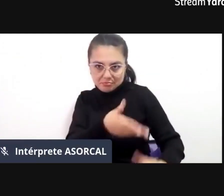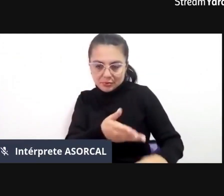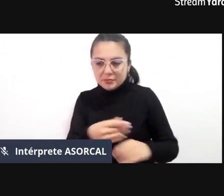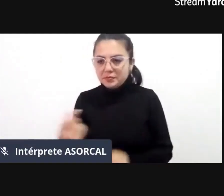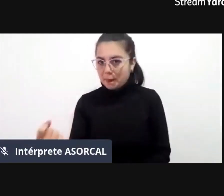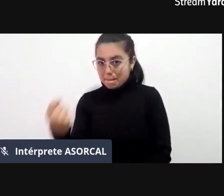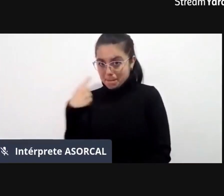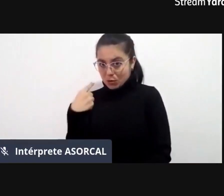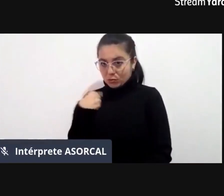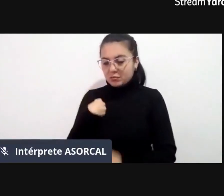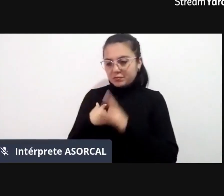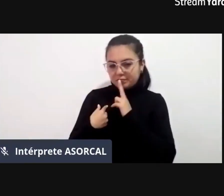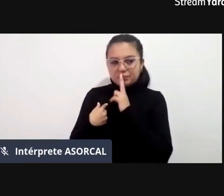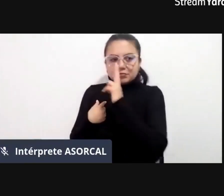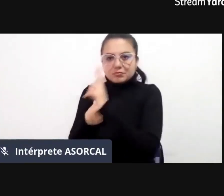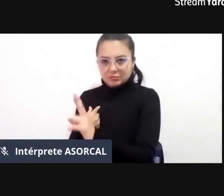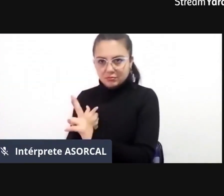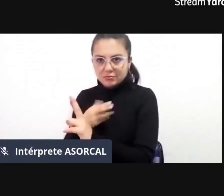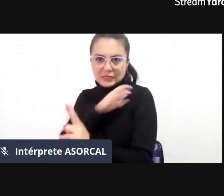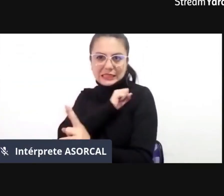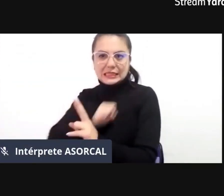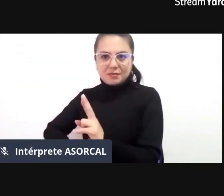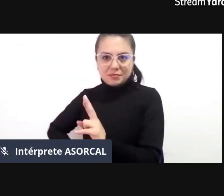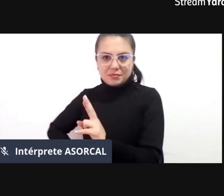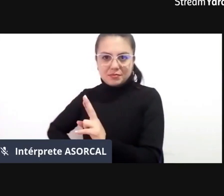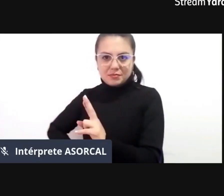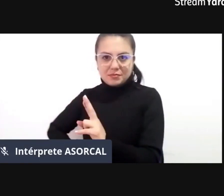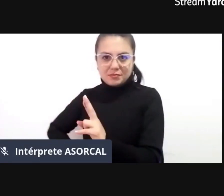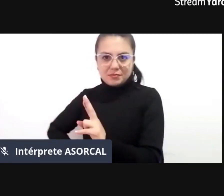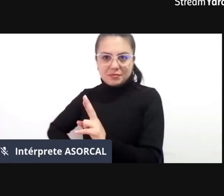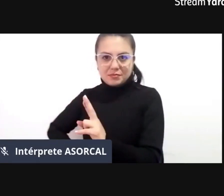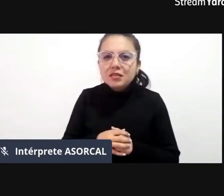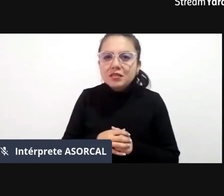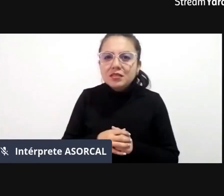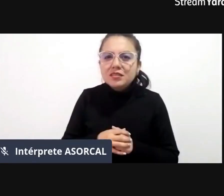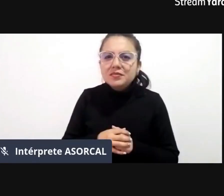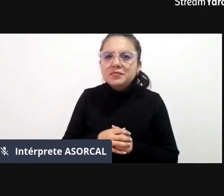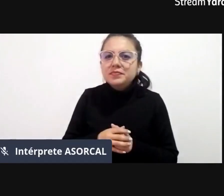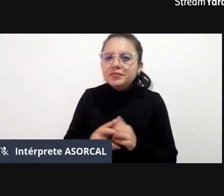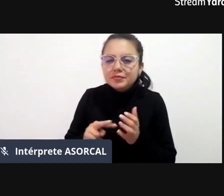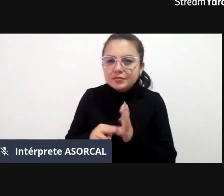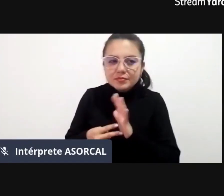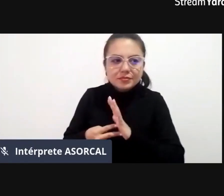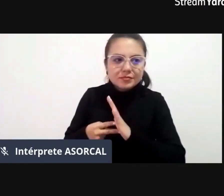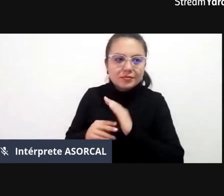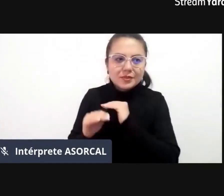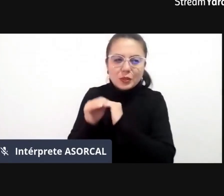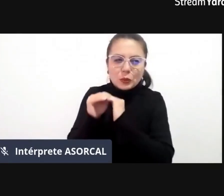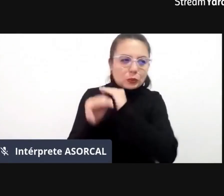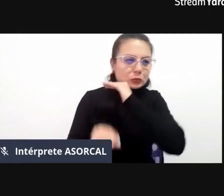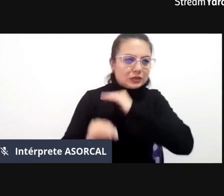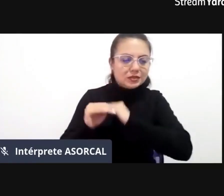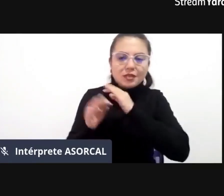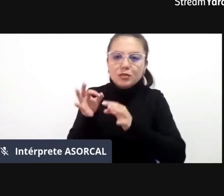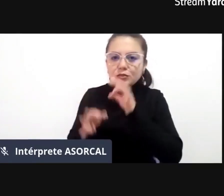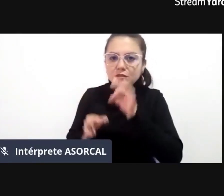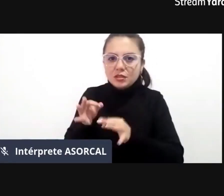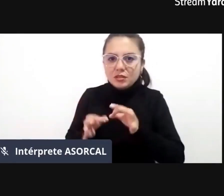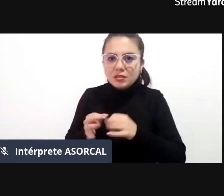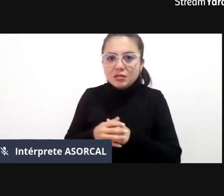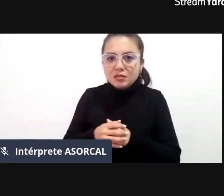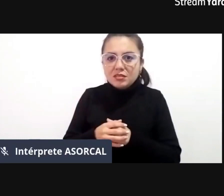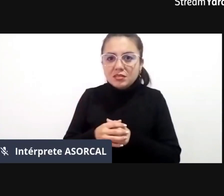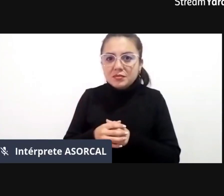refiriéndose a El Salvador. Derecha significa cabalmente la injusticia social. Y no es justo estar manteniendo nunca una línea